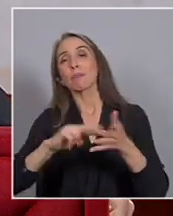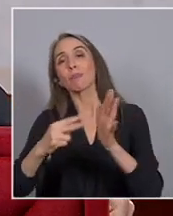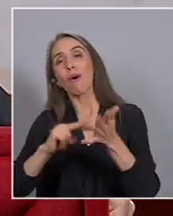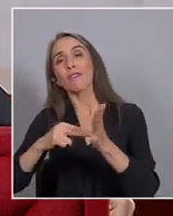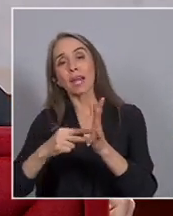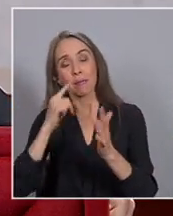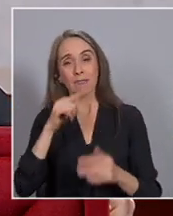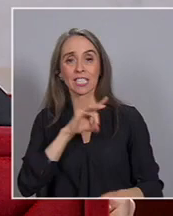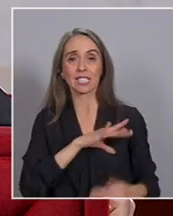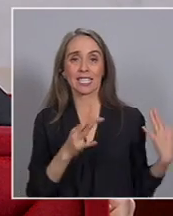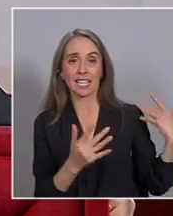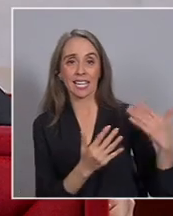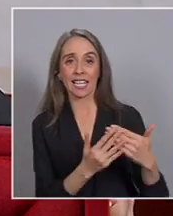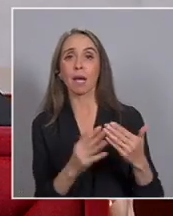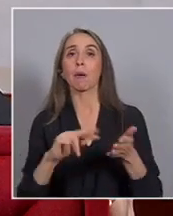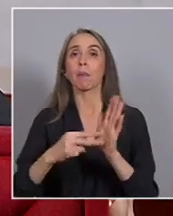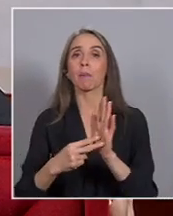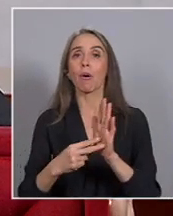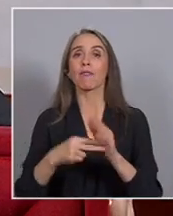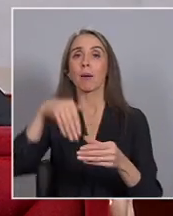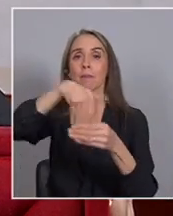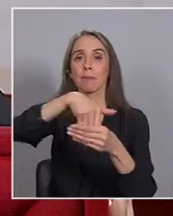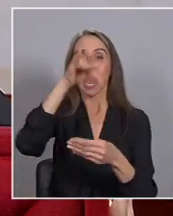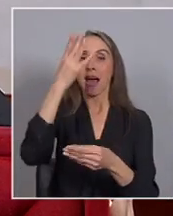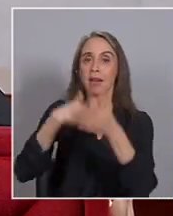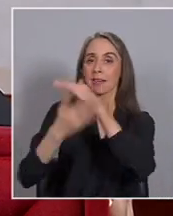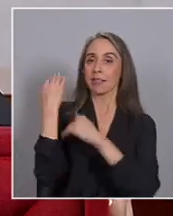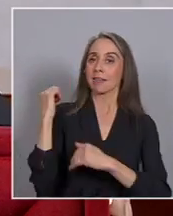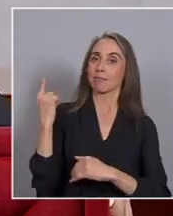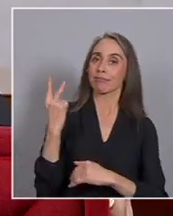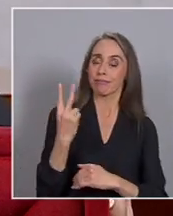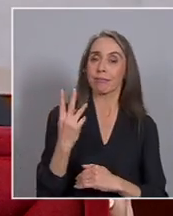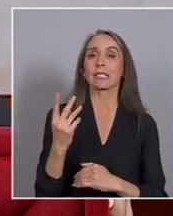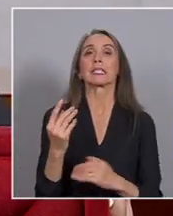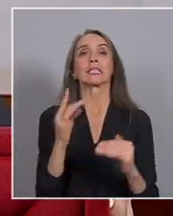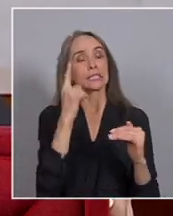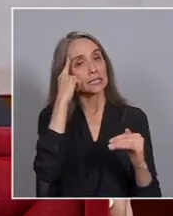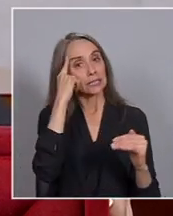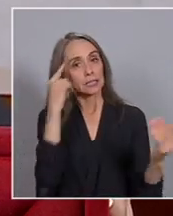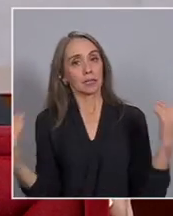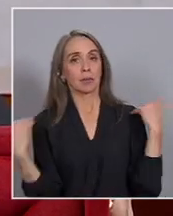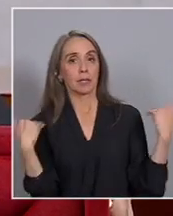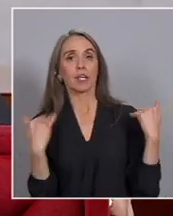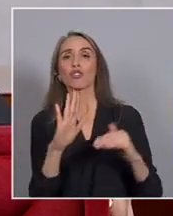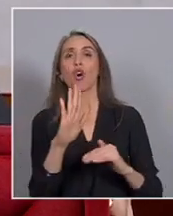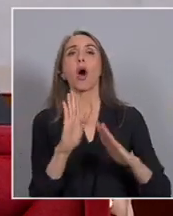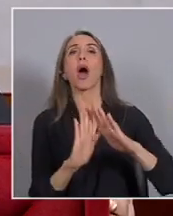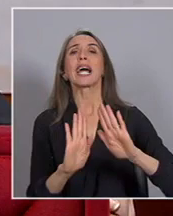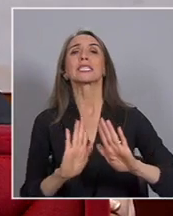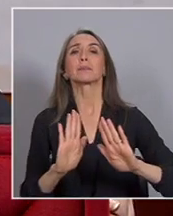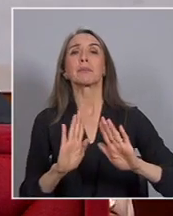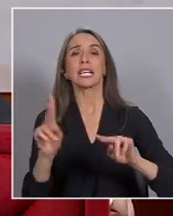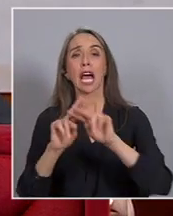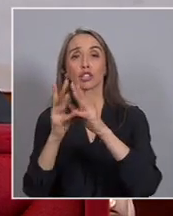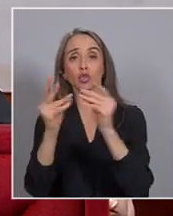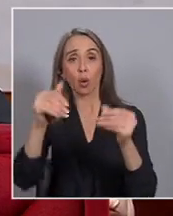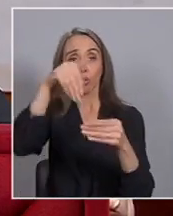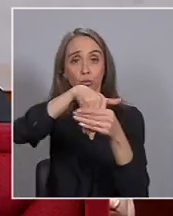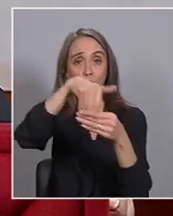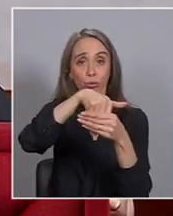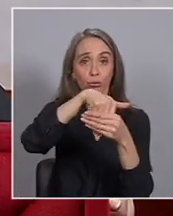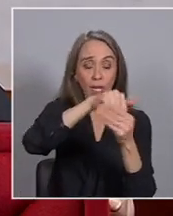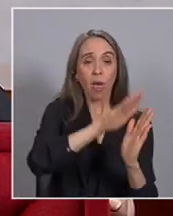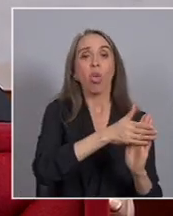las diferentes coyunturas que ha vivido nuestro país, en particular las coyunturas electorales, se nos sugirieron desde diferentes lados esperar a que éstas se resolvieran para